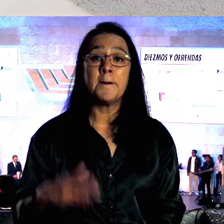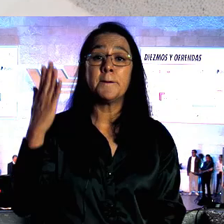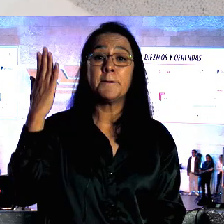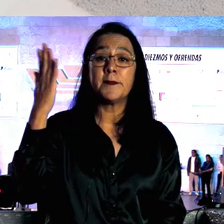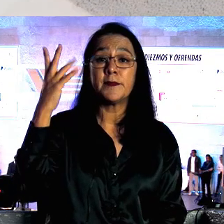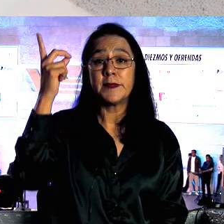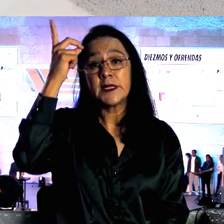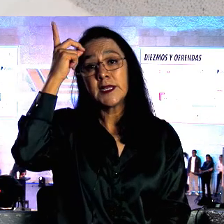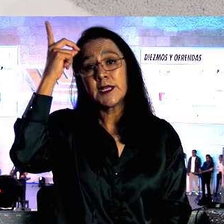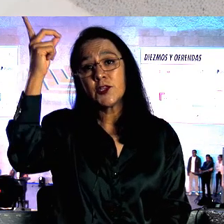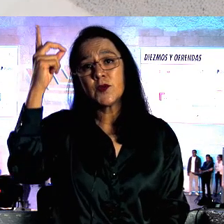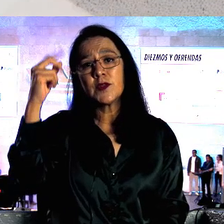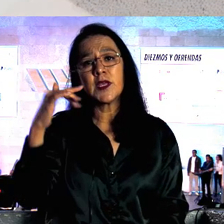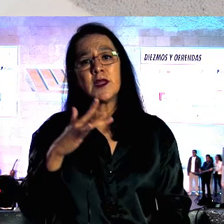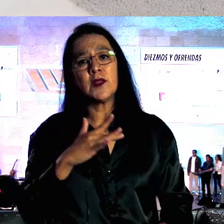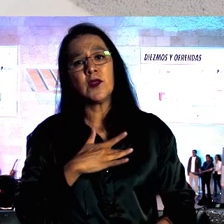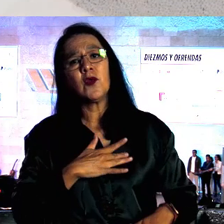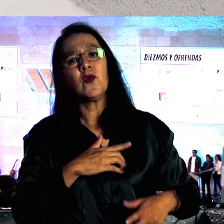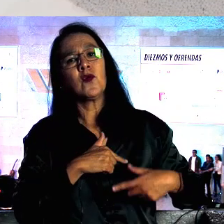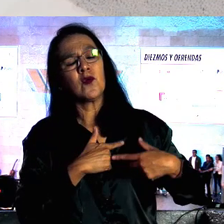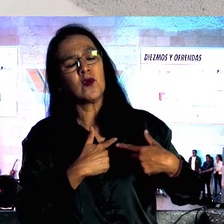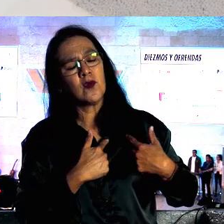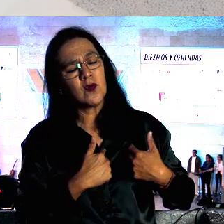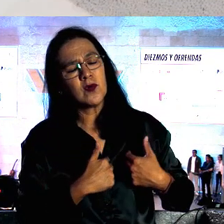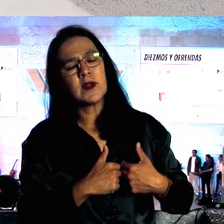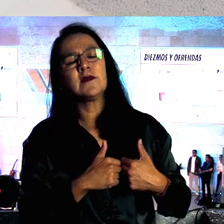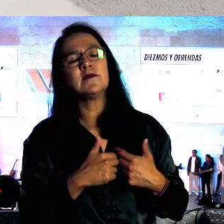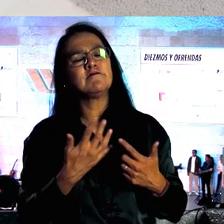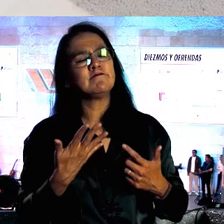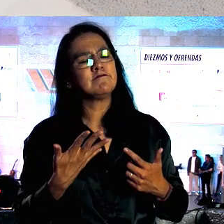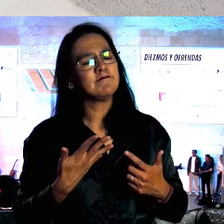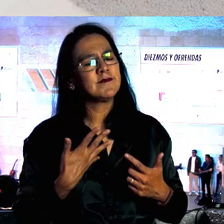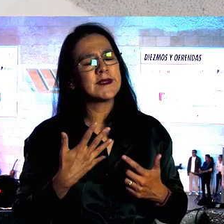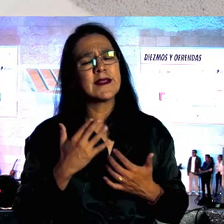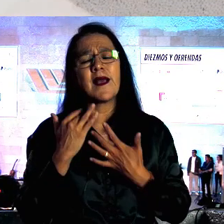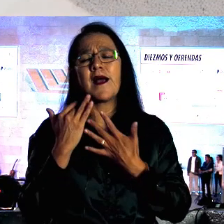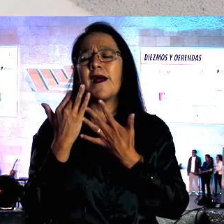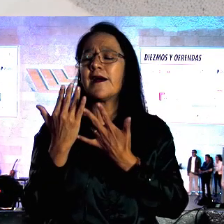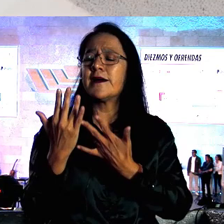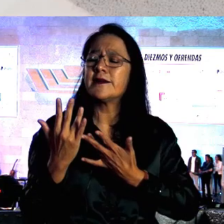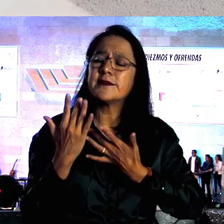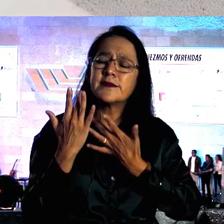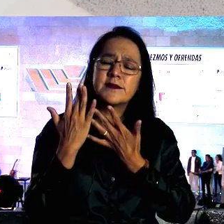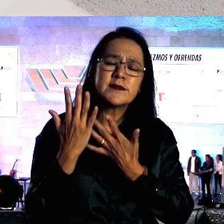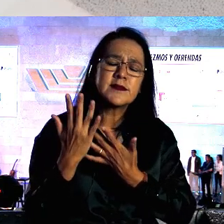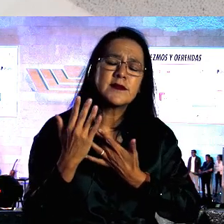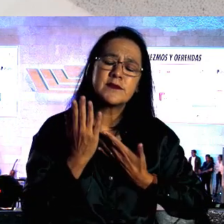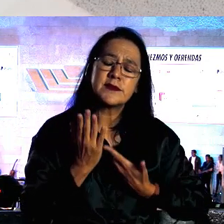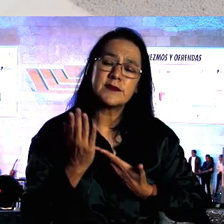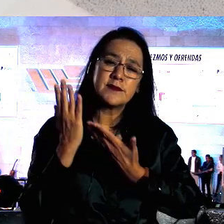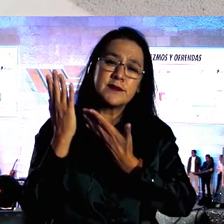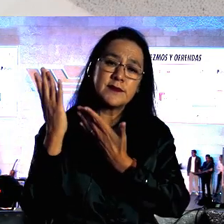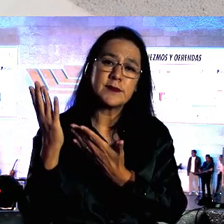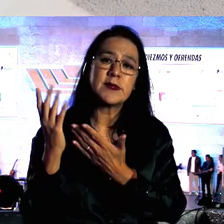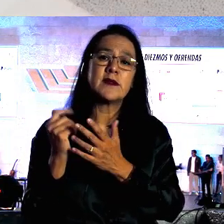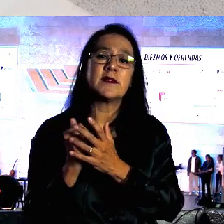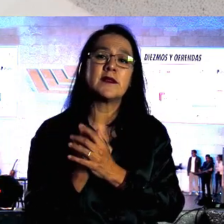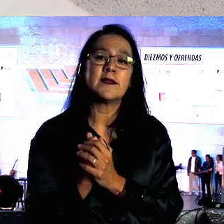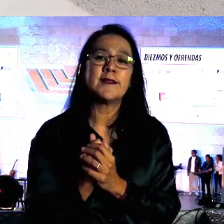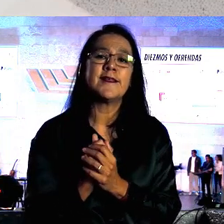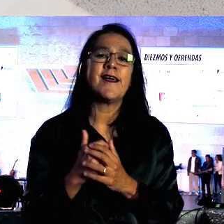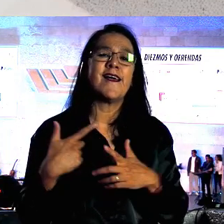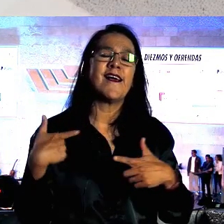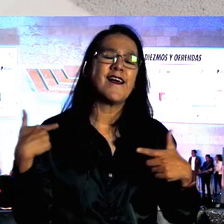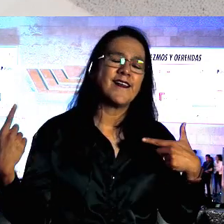nuestro corazón también tenga ese deseo de dar pues con